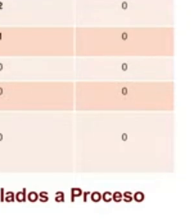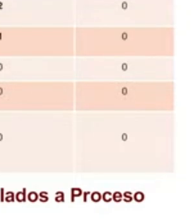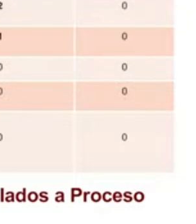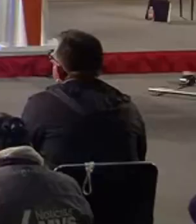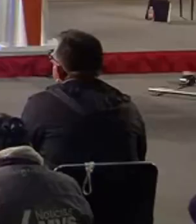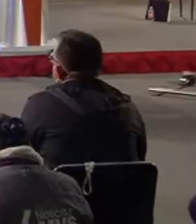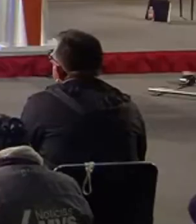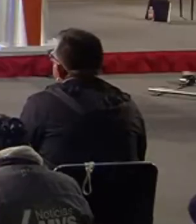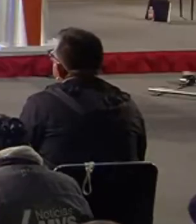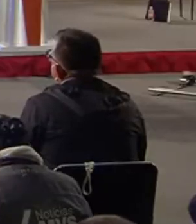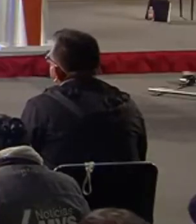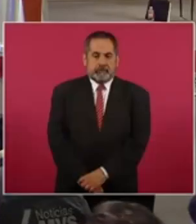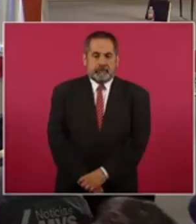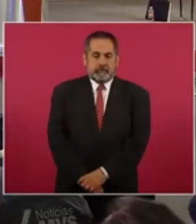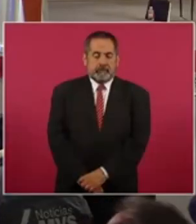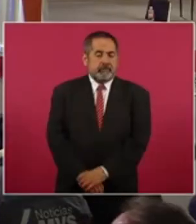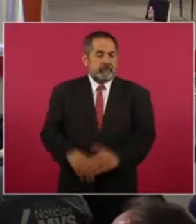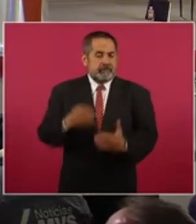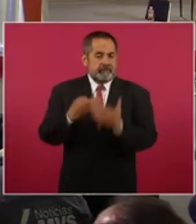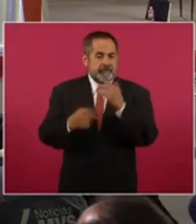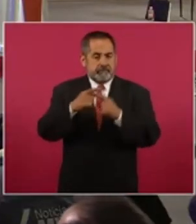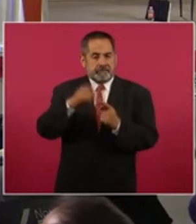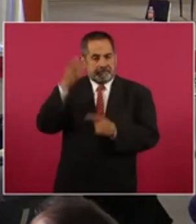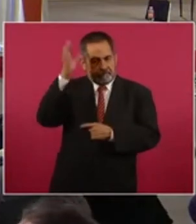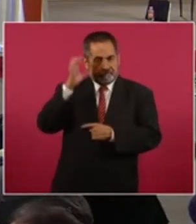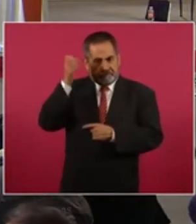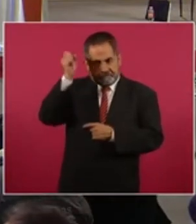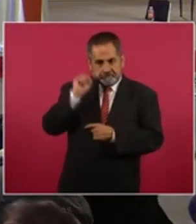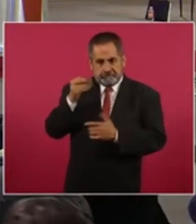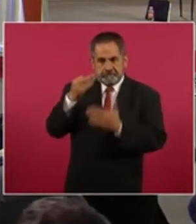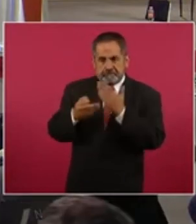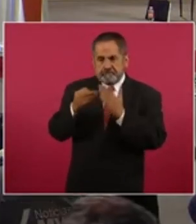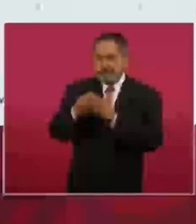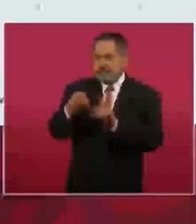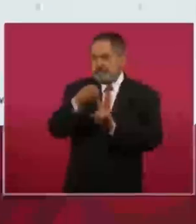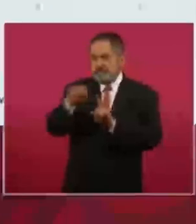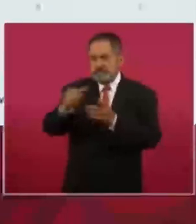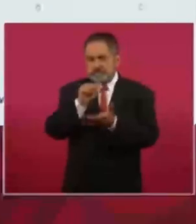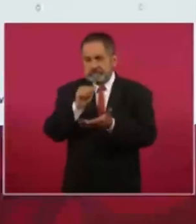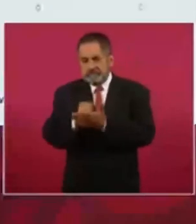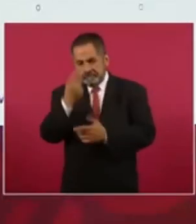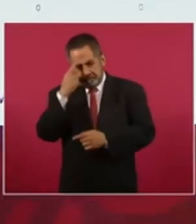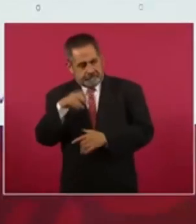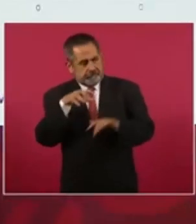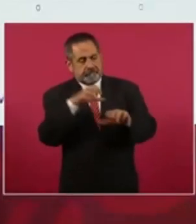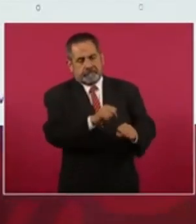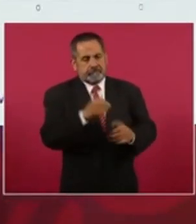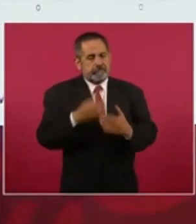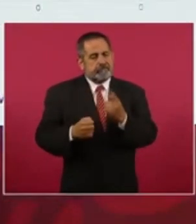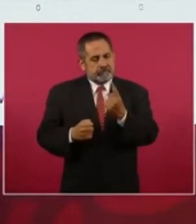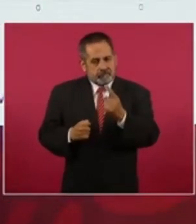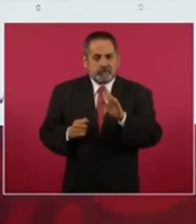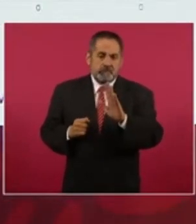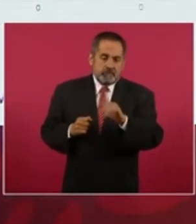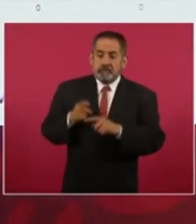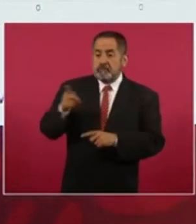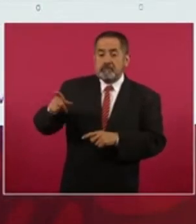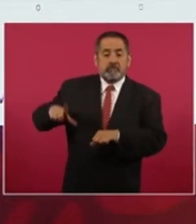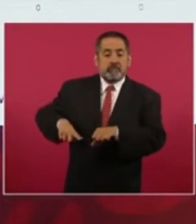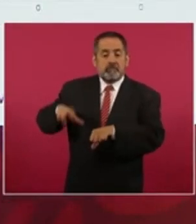Enrique Ramírez de Culiacán, Sinaloa. Sin embargo, las autoridades de Sinaloa, el gobernador